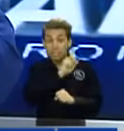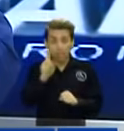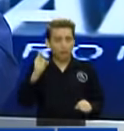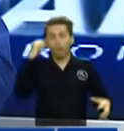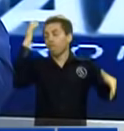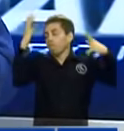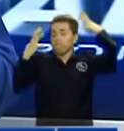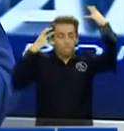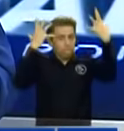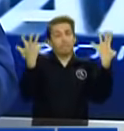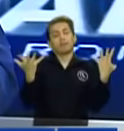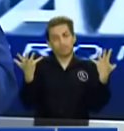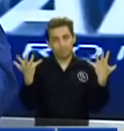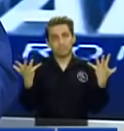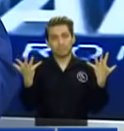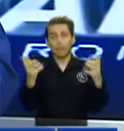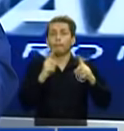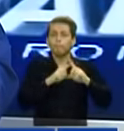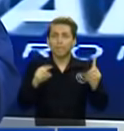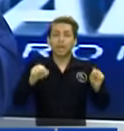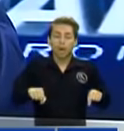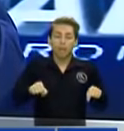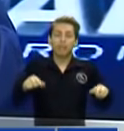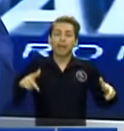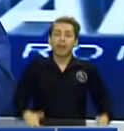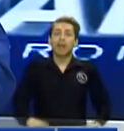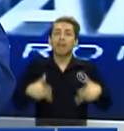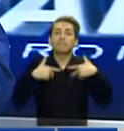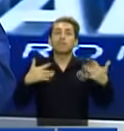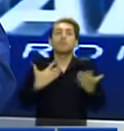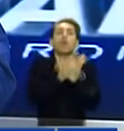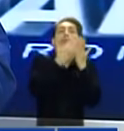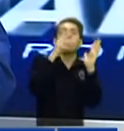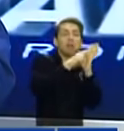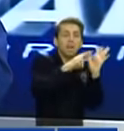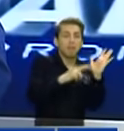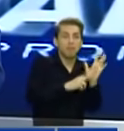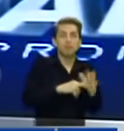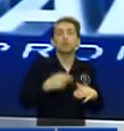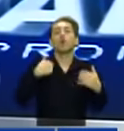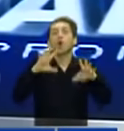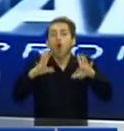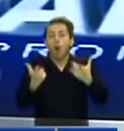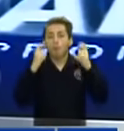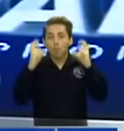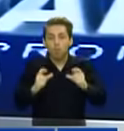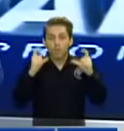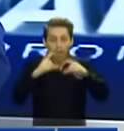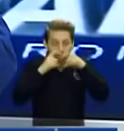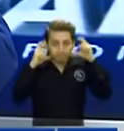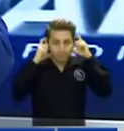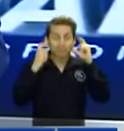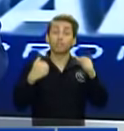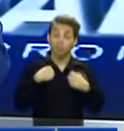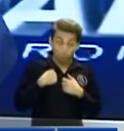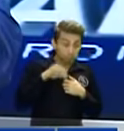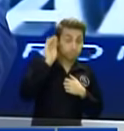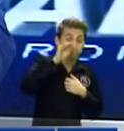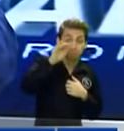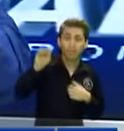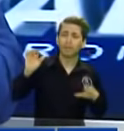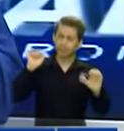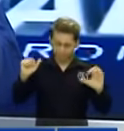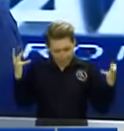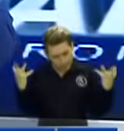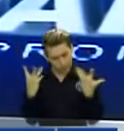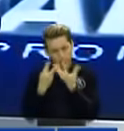pero vamos a vivir una nueva realidad con nuevas normas, con una forma de protegernos. Por eso mi invitación es a la unidad. Ayer, hoy, en